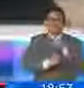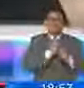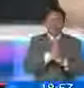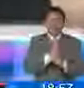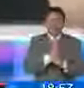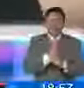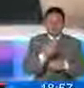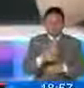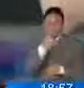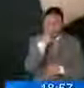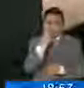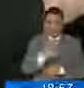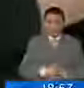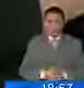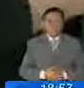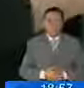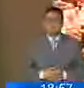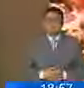pierdan.